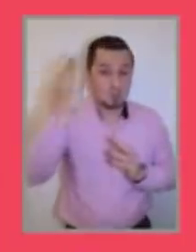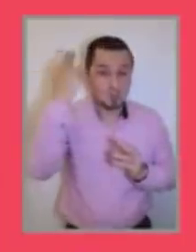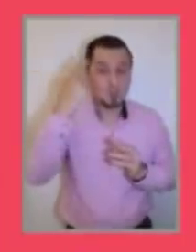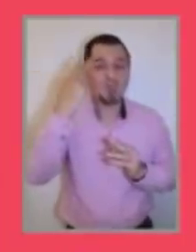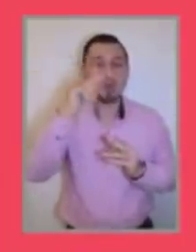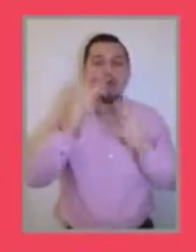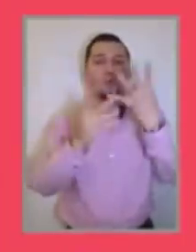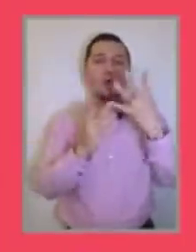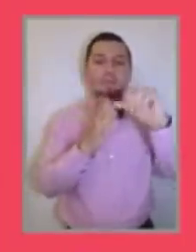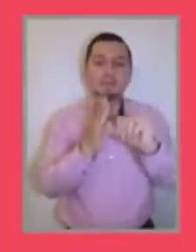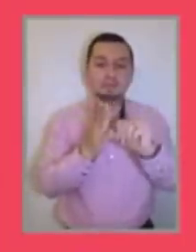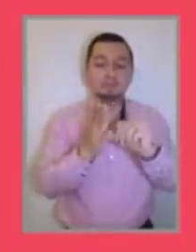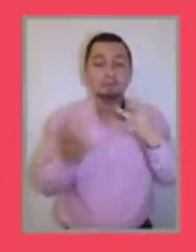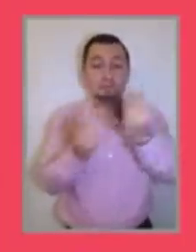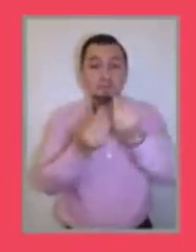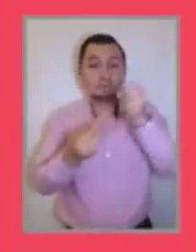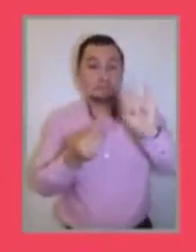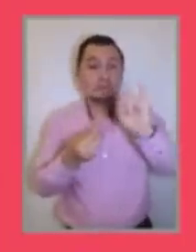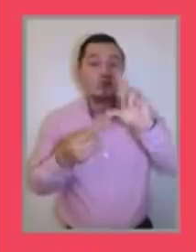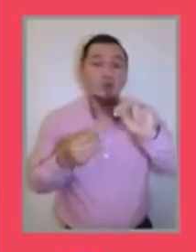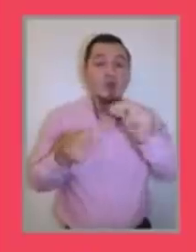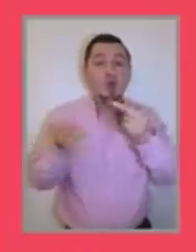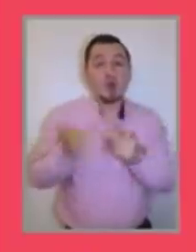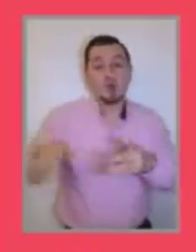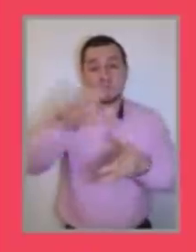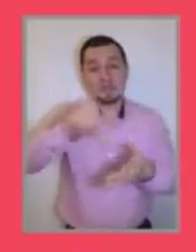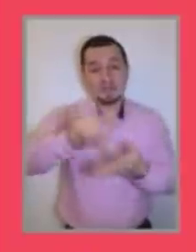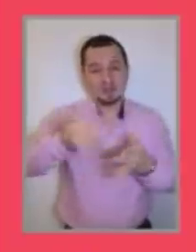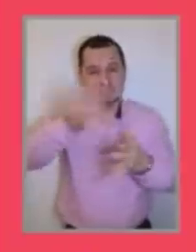cuatrimestrales, en centros de capacitación para el trabajo y en